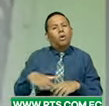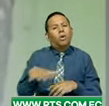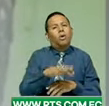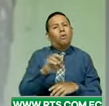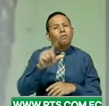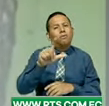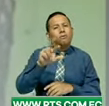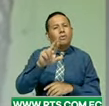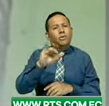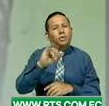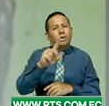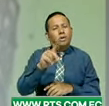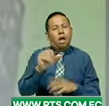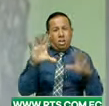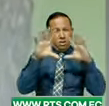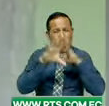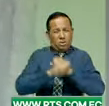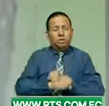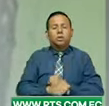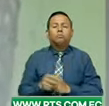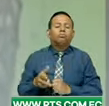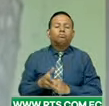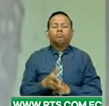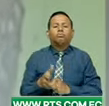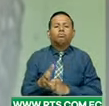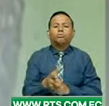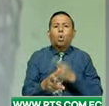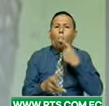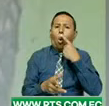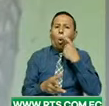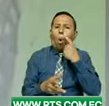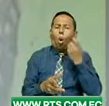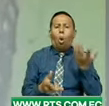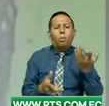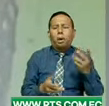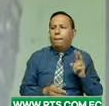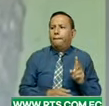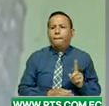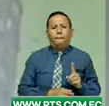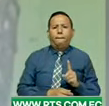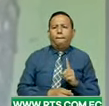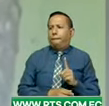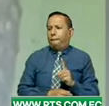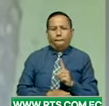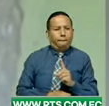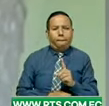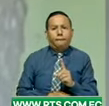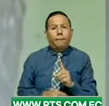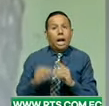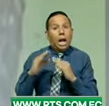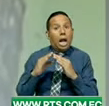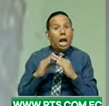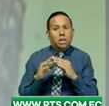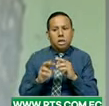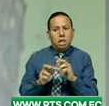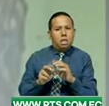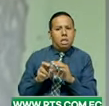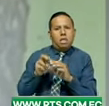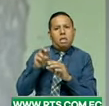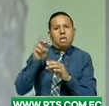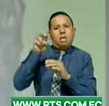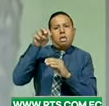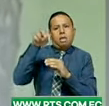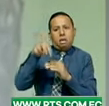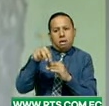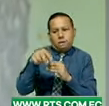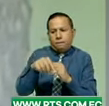Florida en horas de la noche. Un sujeto que se siente solo y sin testigos escala un cerramiento y segundos después aparece con un